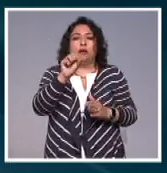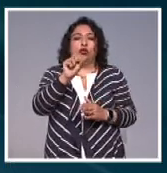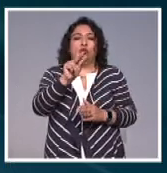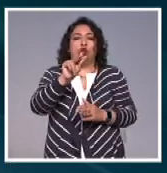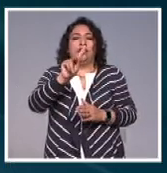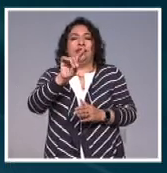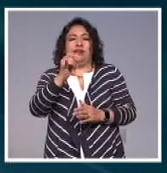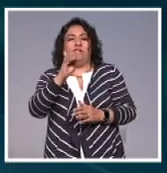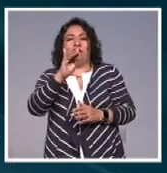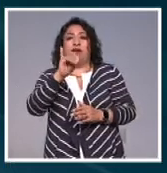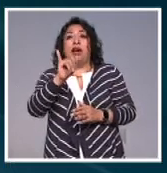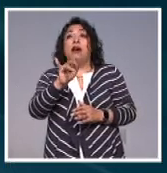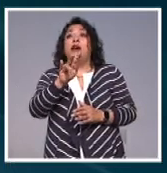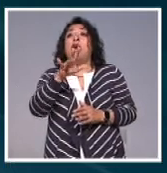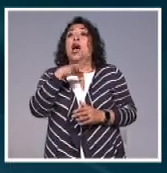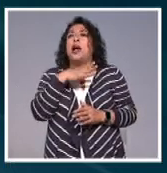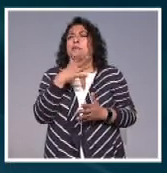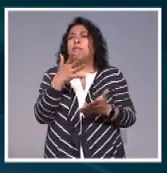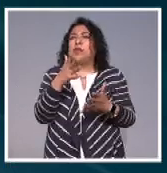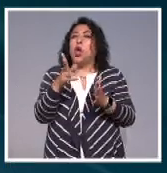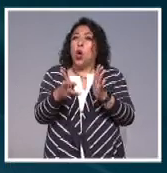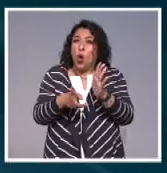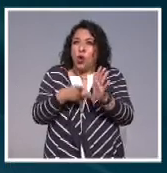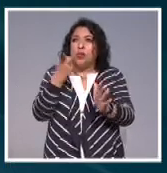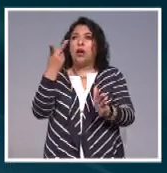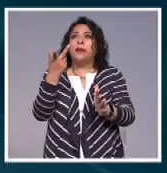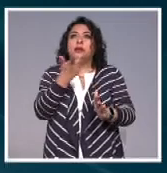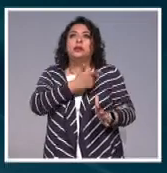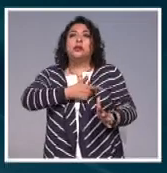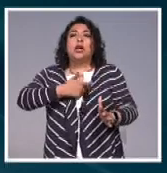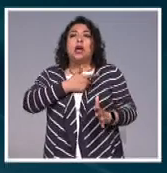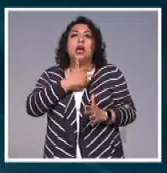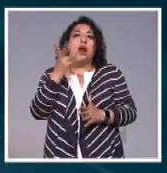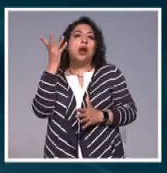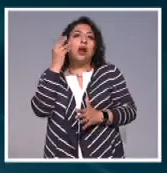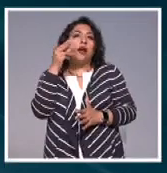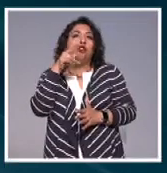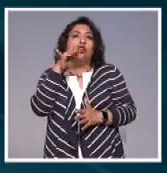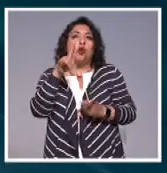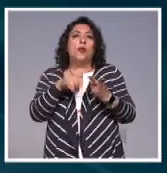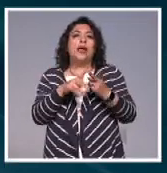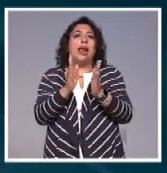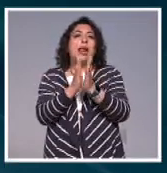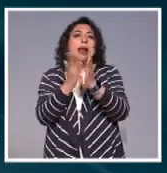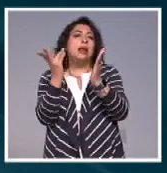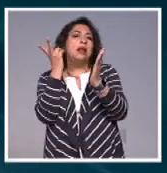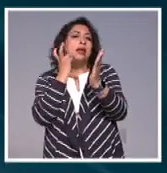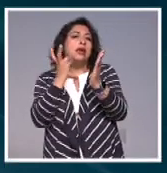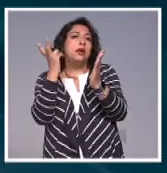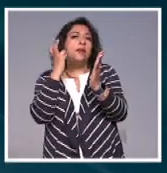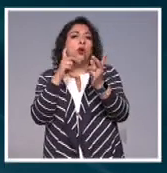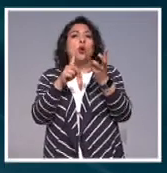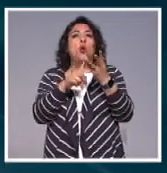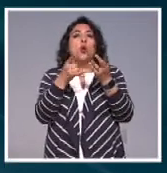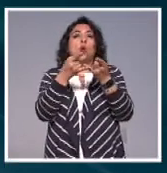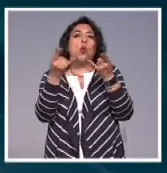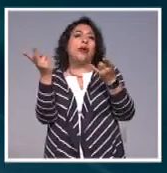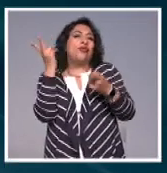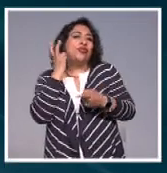Spotify están teniendo una especie de auge las radionovelas, los audiolibros, los